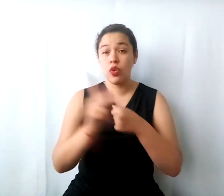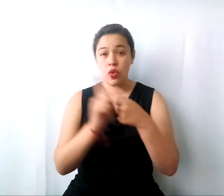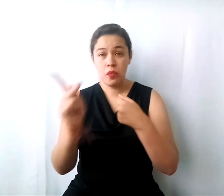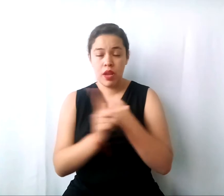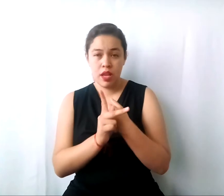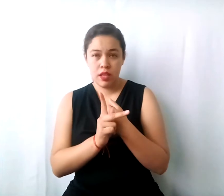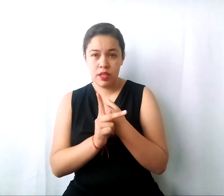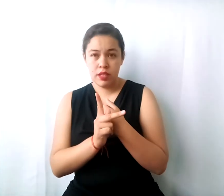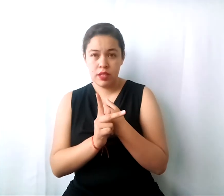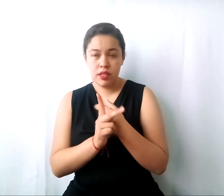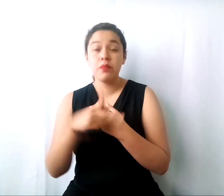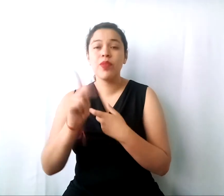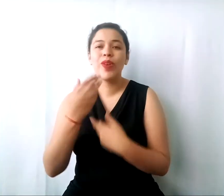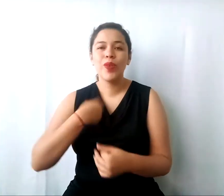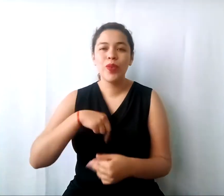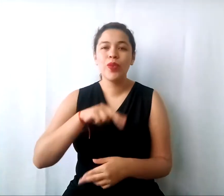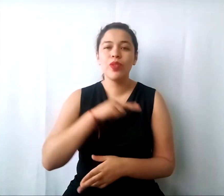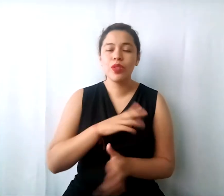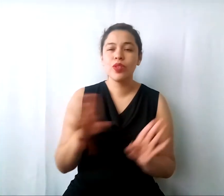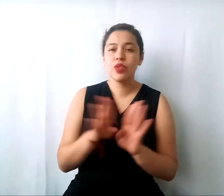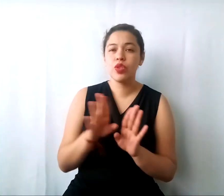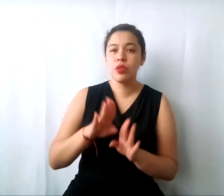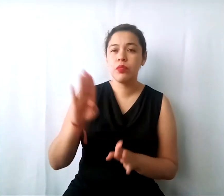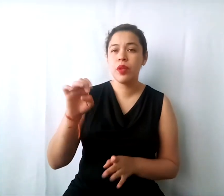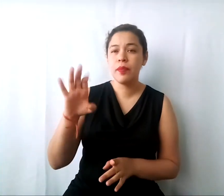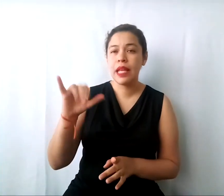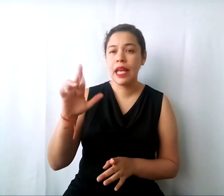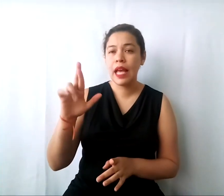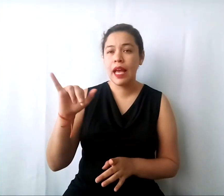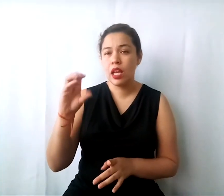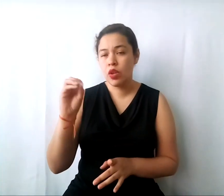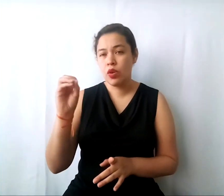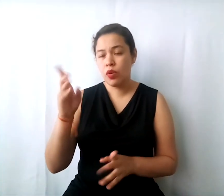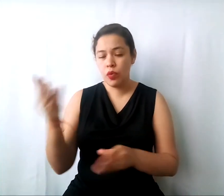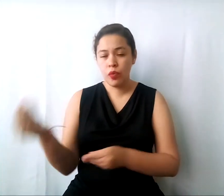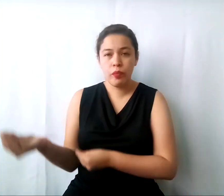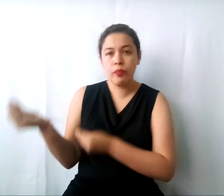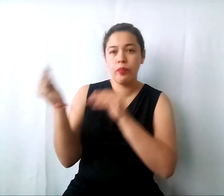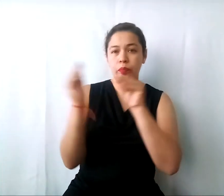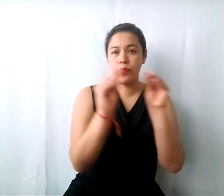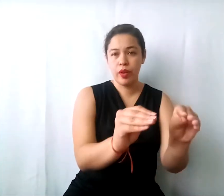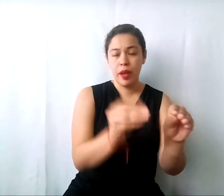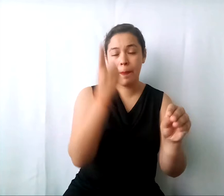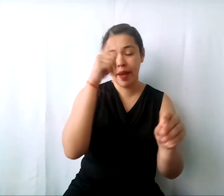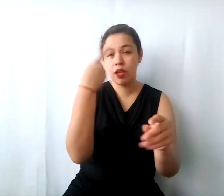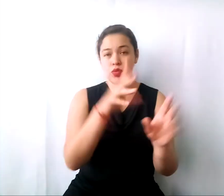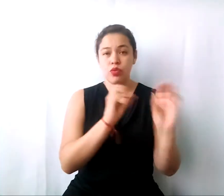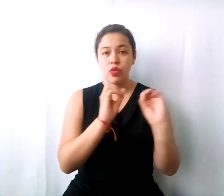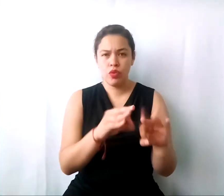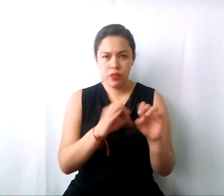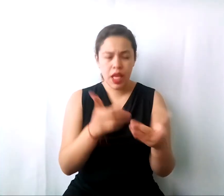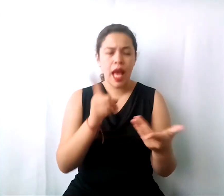embargo, nosotros le estamos dando como una especie de becario, precisamente, a que esté en sus oficinas, a